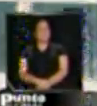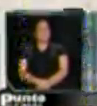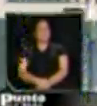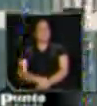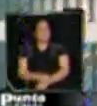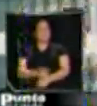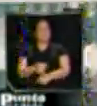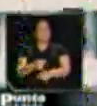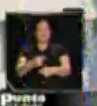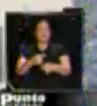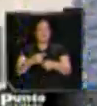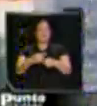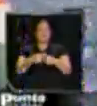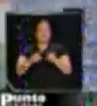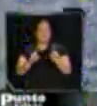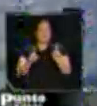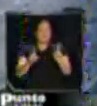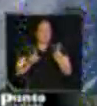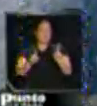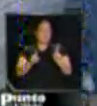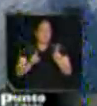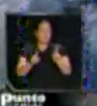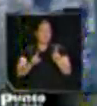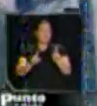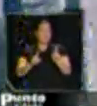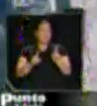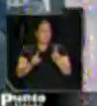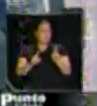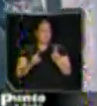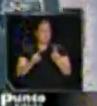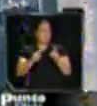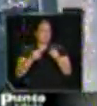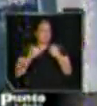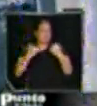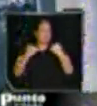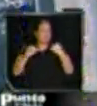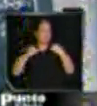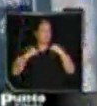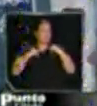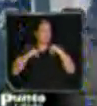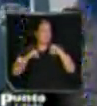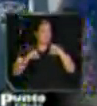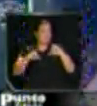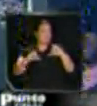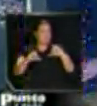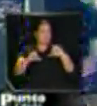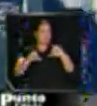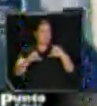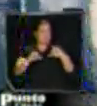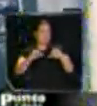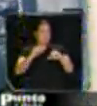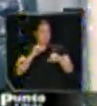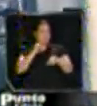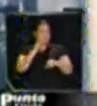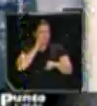porque tiene que ver con las empresas. Si hay una presión empresarial, probablemente sí, ¿no? Puede haber ahí un lobby eficaz.